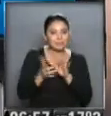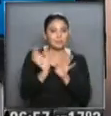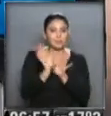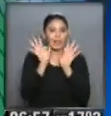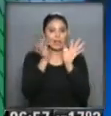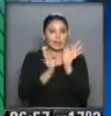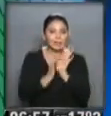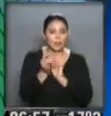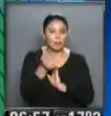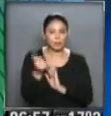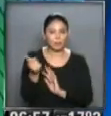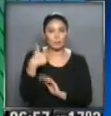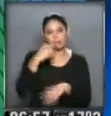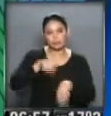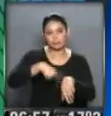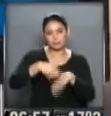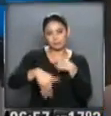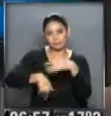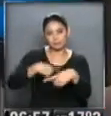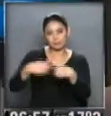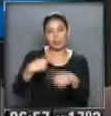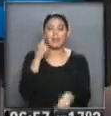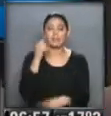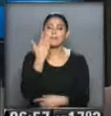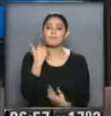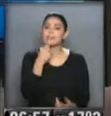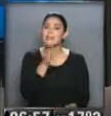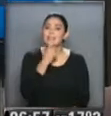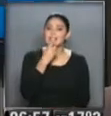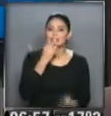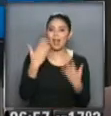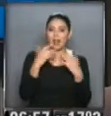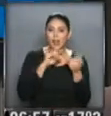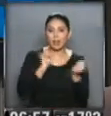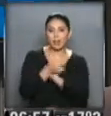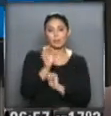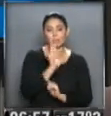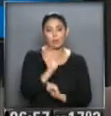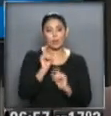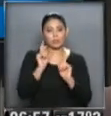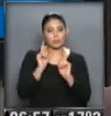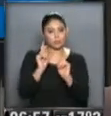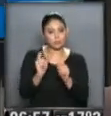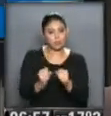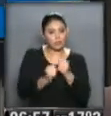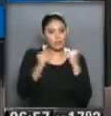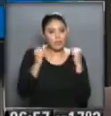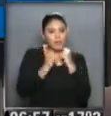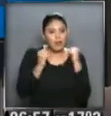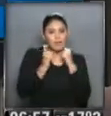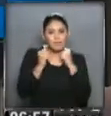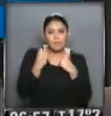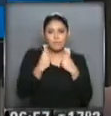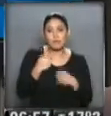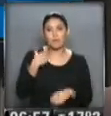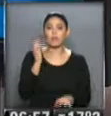bueno, con el transcurso de las horas y el transcurso de los días iremos viendo si esta masa de aire se modifica o viene tan fría y tan fuerte